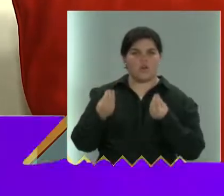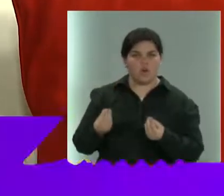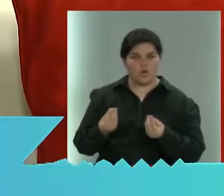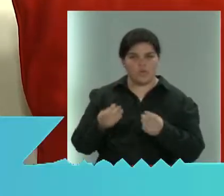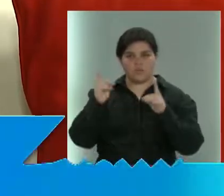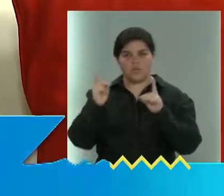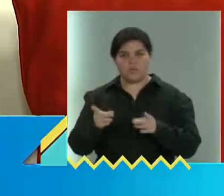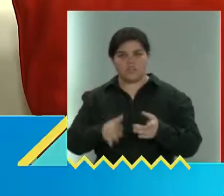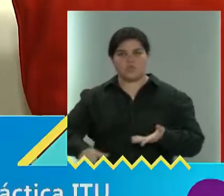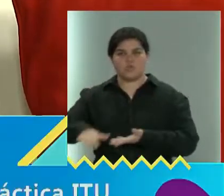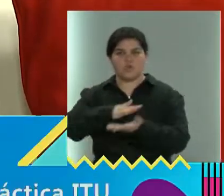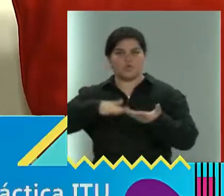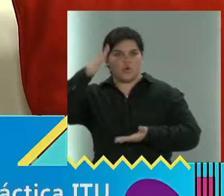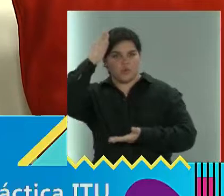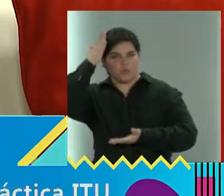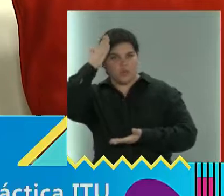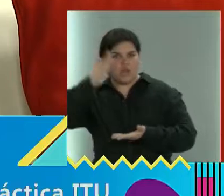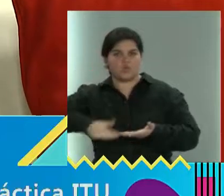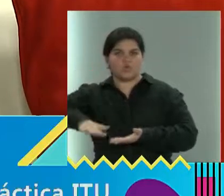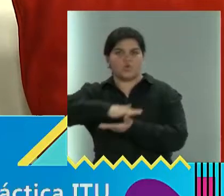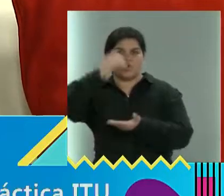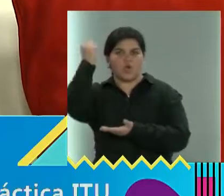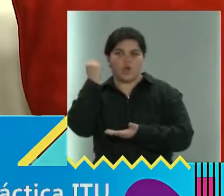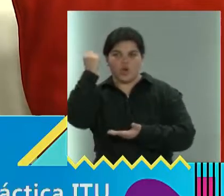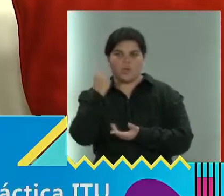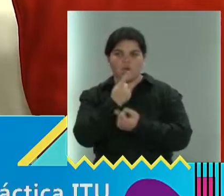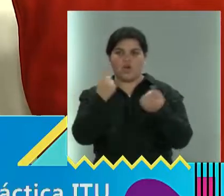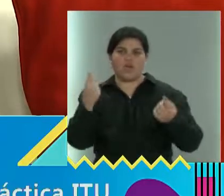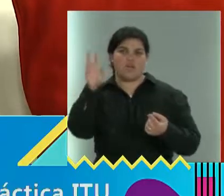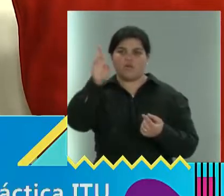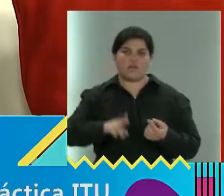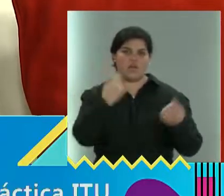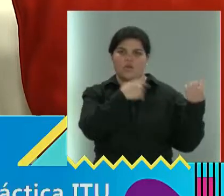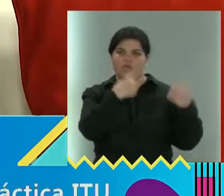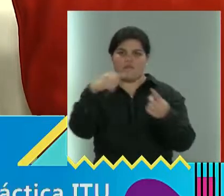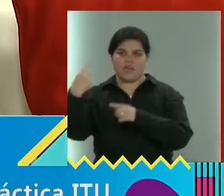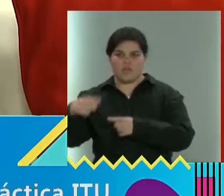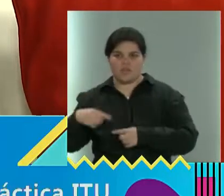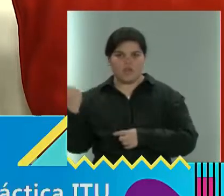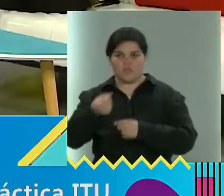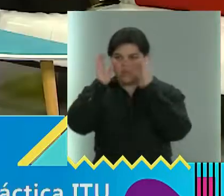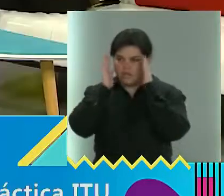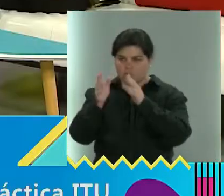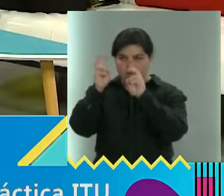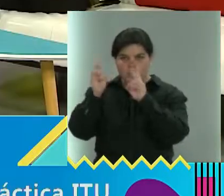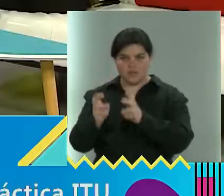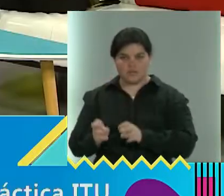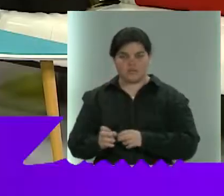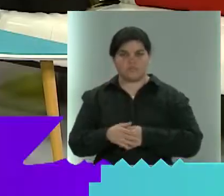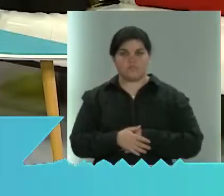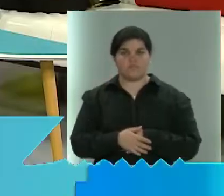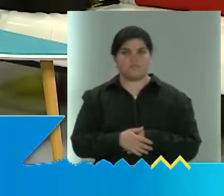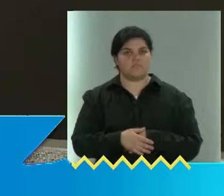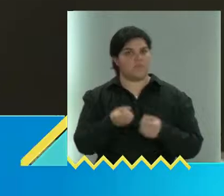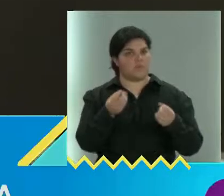contexto sociocultural y socioeconómico que atraviesa cada región en la que se están aplicando. Perfecto. Bueno, nos vamos a quedar con